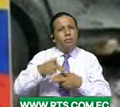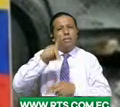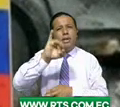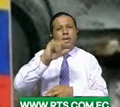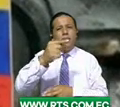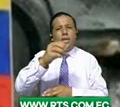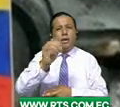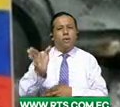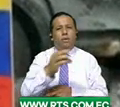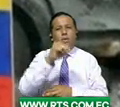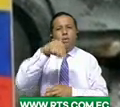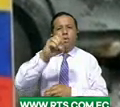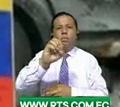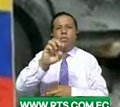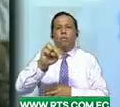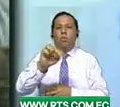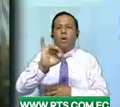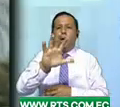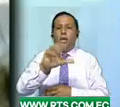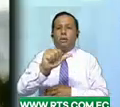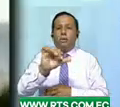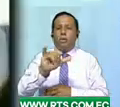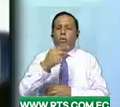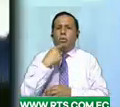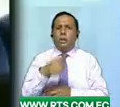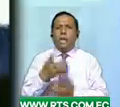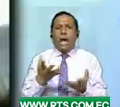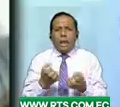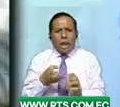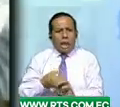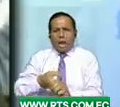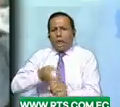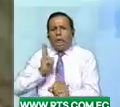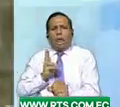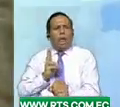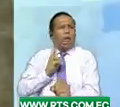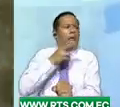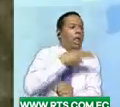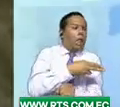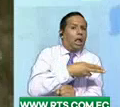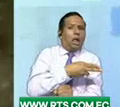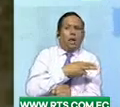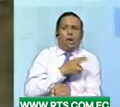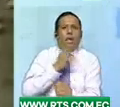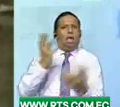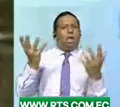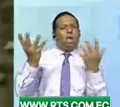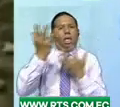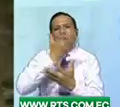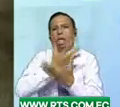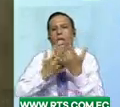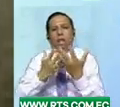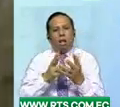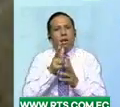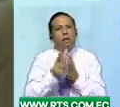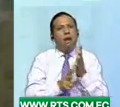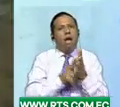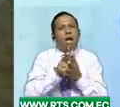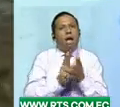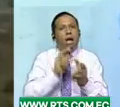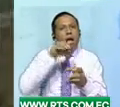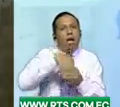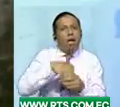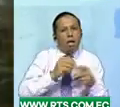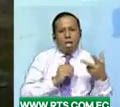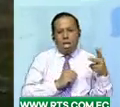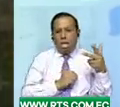Moncayo, quien en su intento por salir de Kiev terminó en una ciudad fronteriza con Rusia, donde se desarrolla con